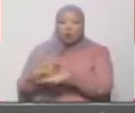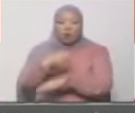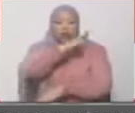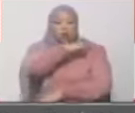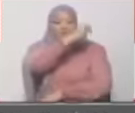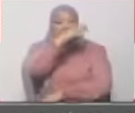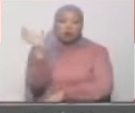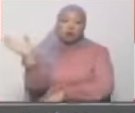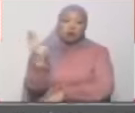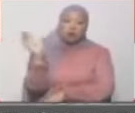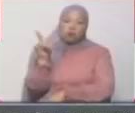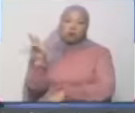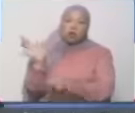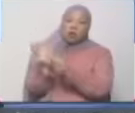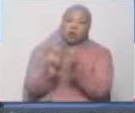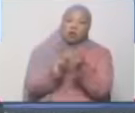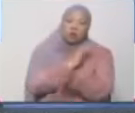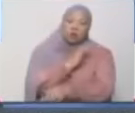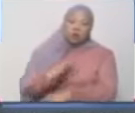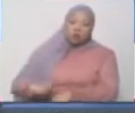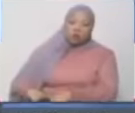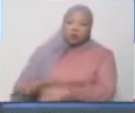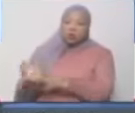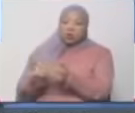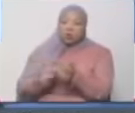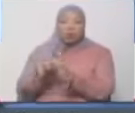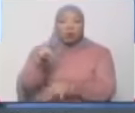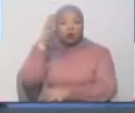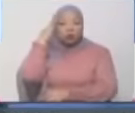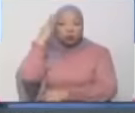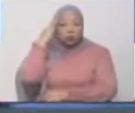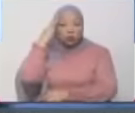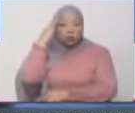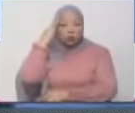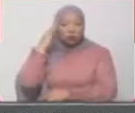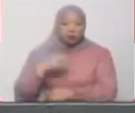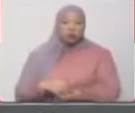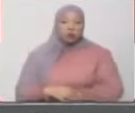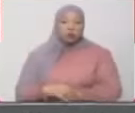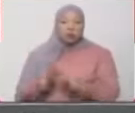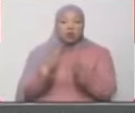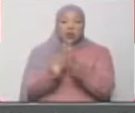Nahum es cristiano, es experto bíblico. Nahum. San Lucas también,